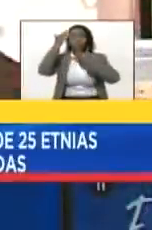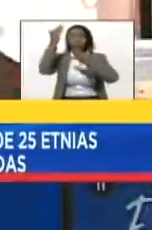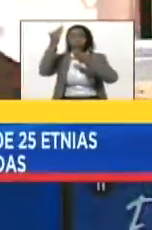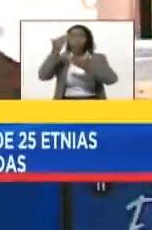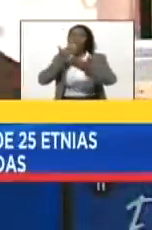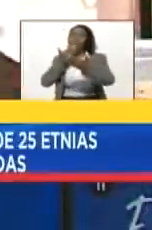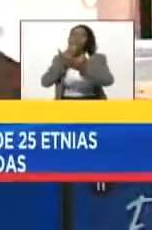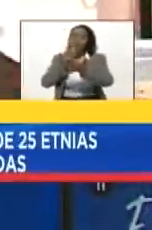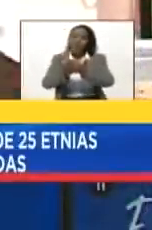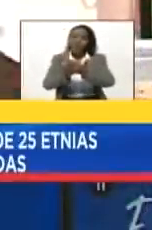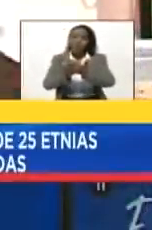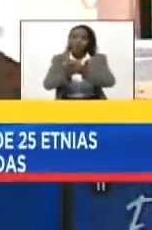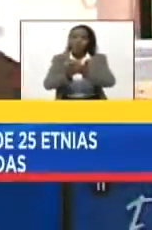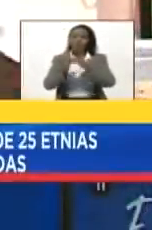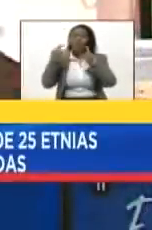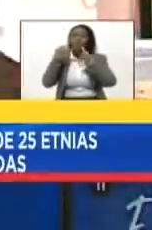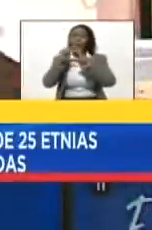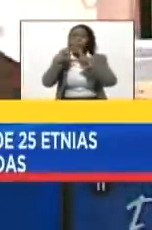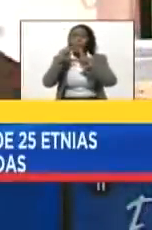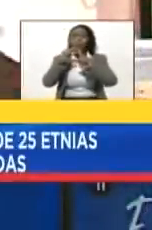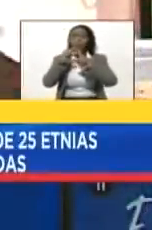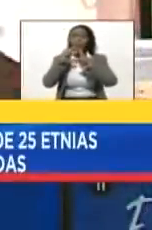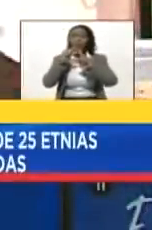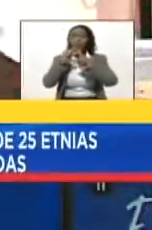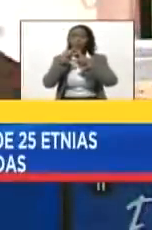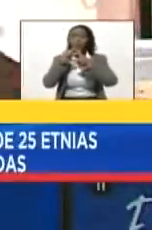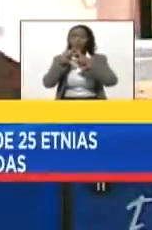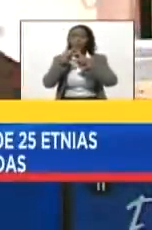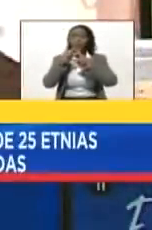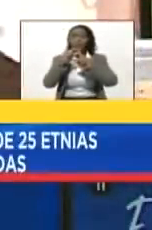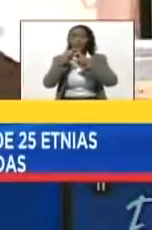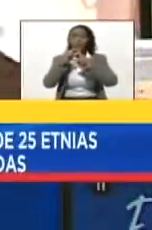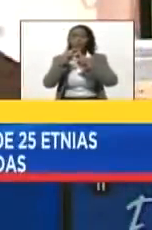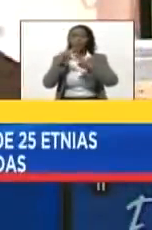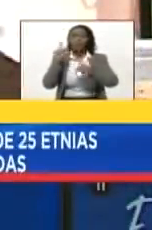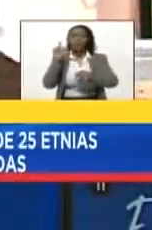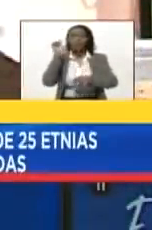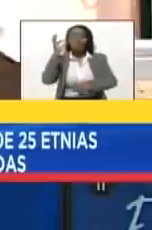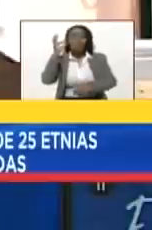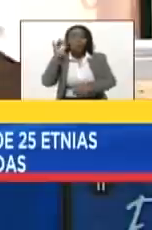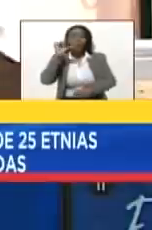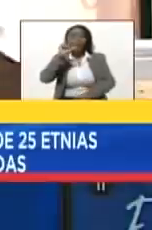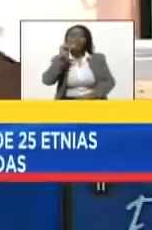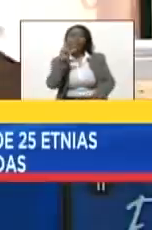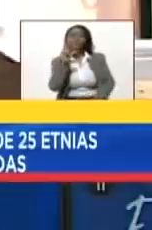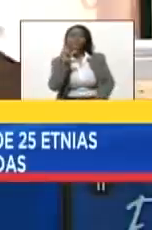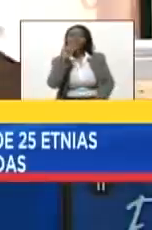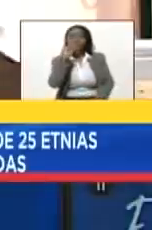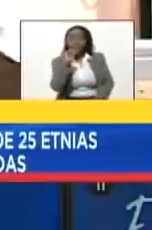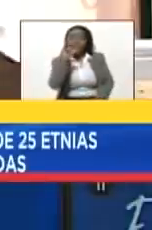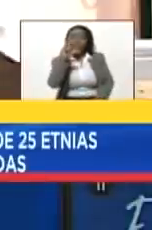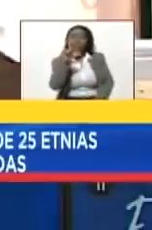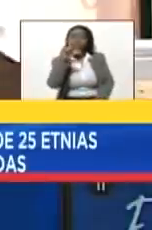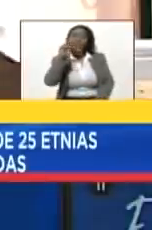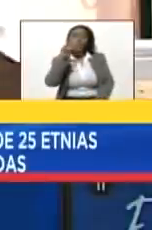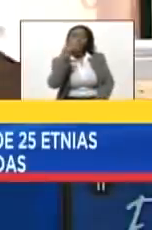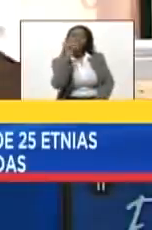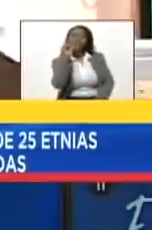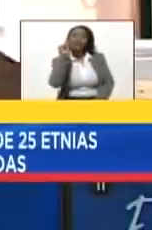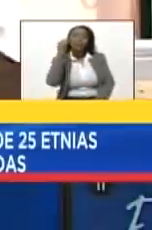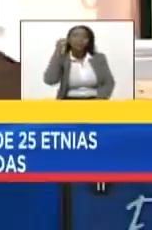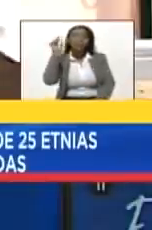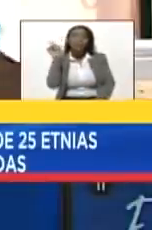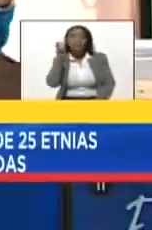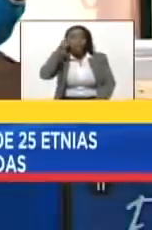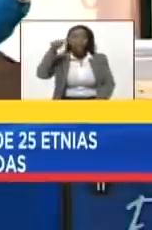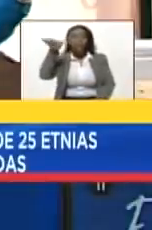las palabras de Silvia para Keimo, vocera del pueblo cumanagoto,